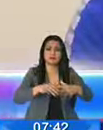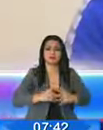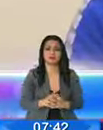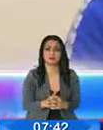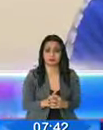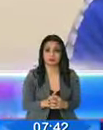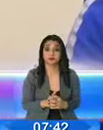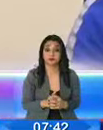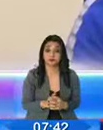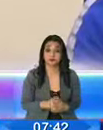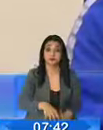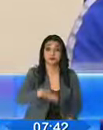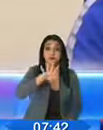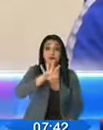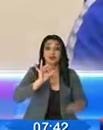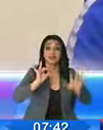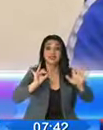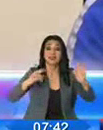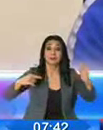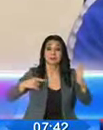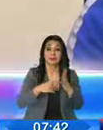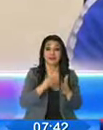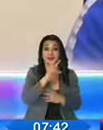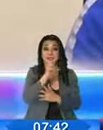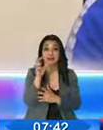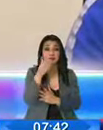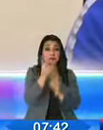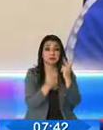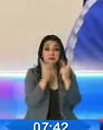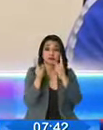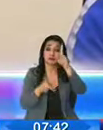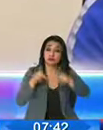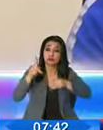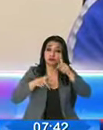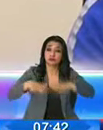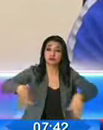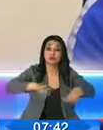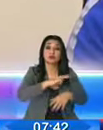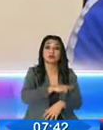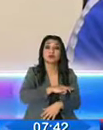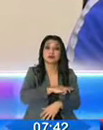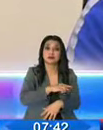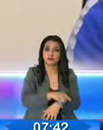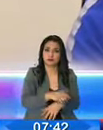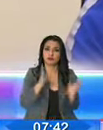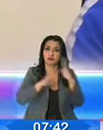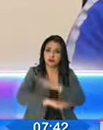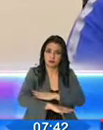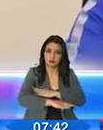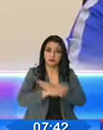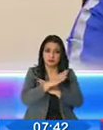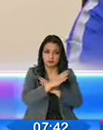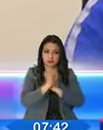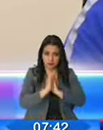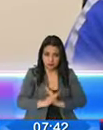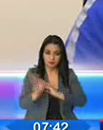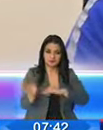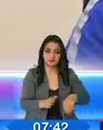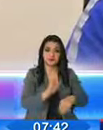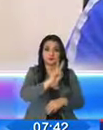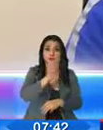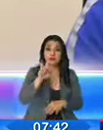tuvimos 47.320 visitantes a los balnearios municipales habilitados de manera gratuita.